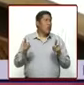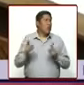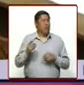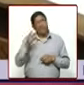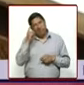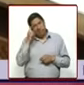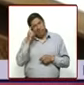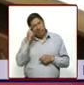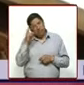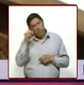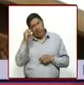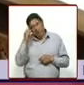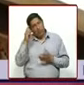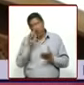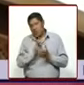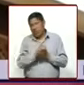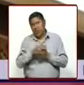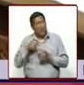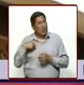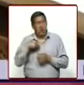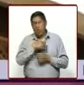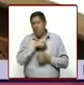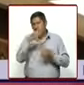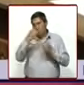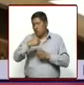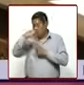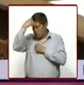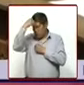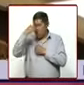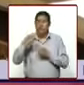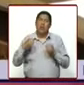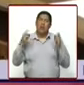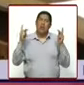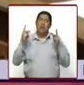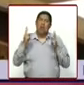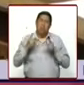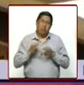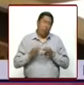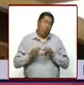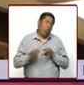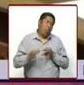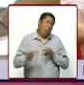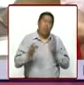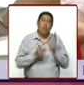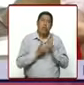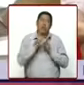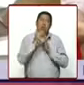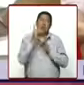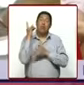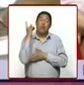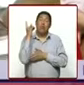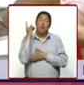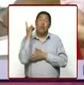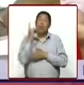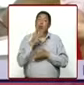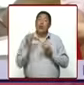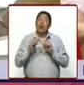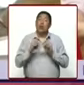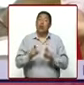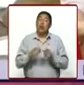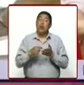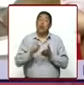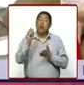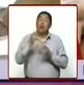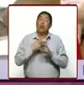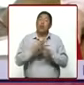creemos en las palabras del movimiento del socialismo, peor aún cuando vienen dilatando el desarrollo de nuestro país. Vicepresidenta, ¿en la aprobación de los